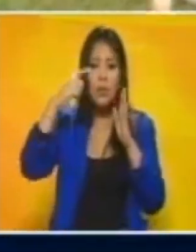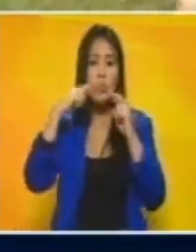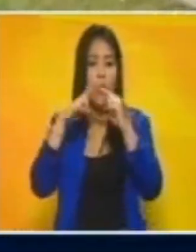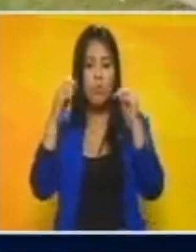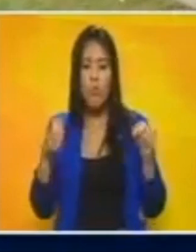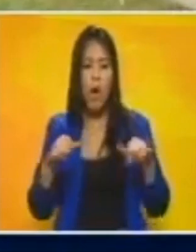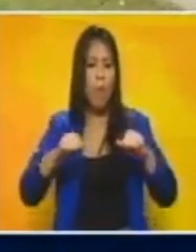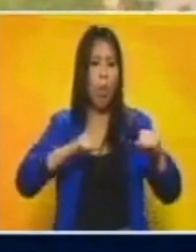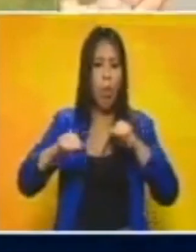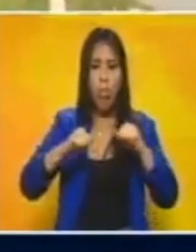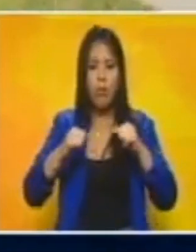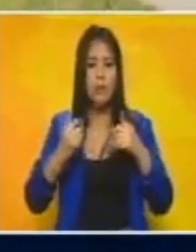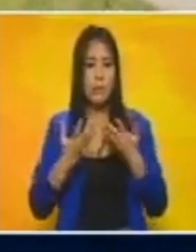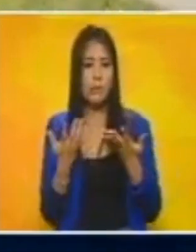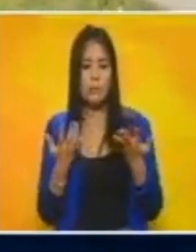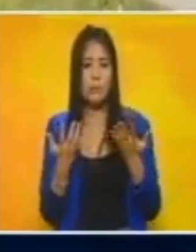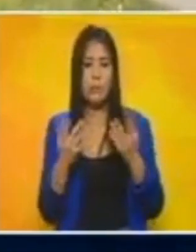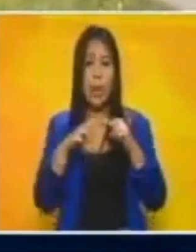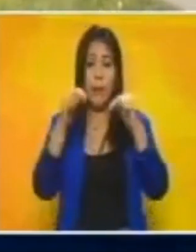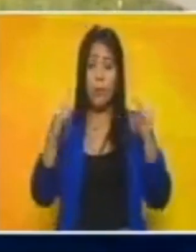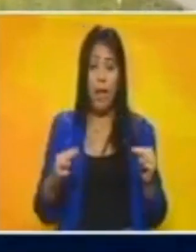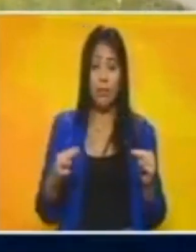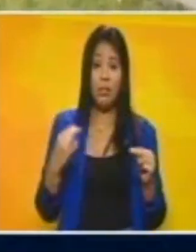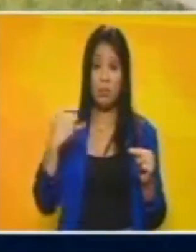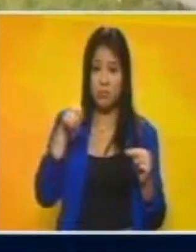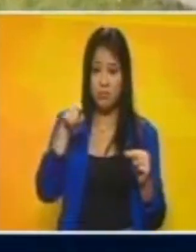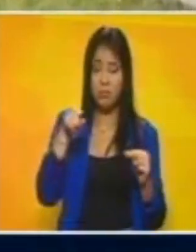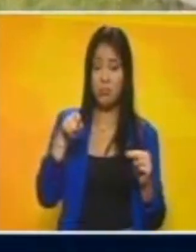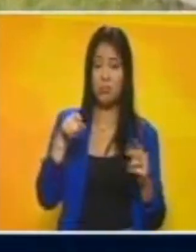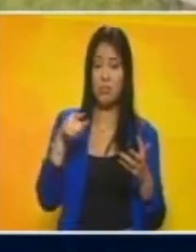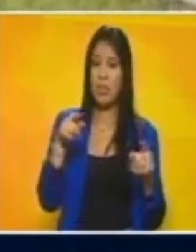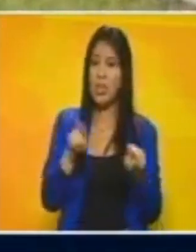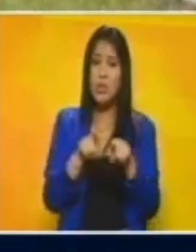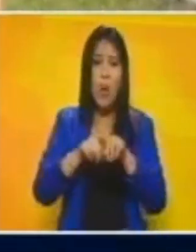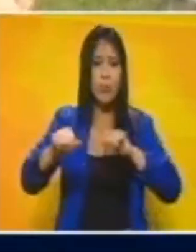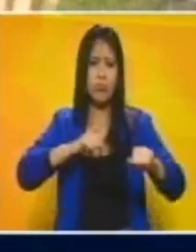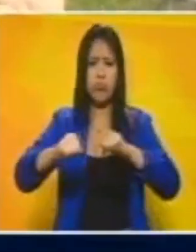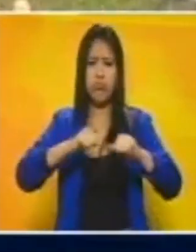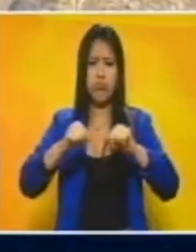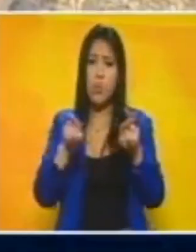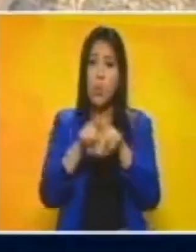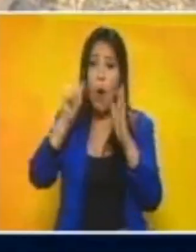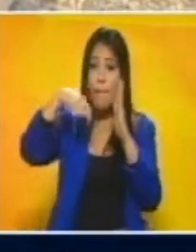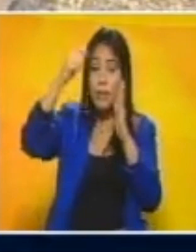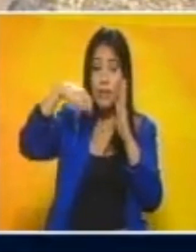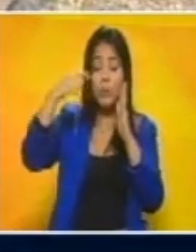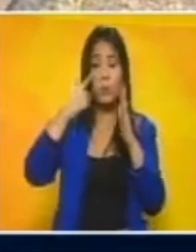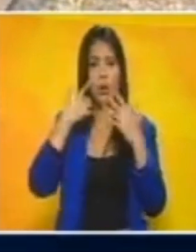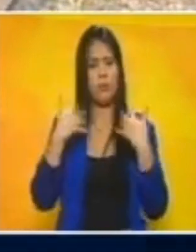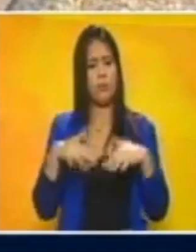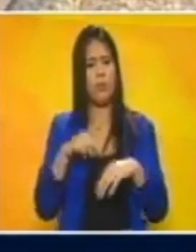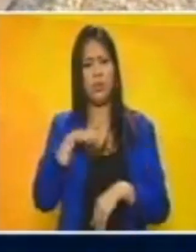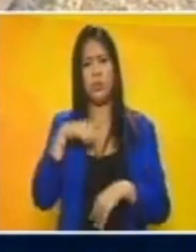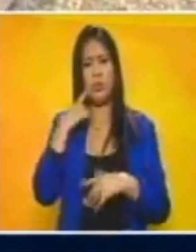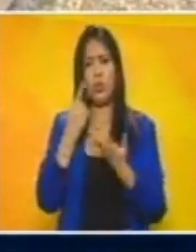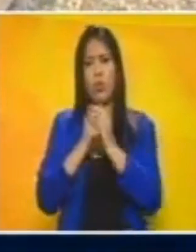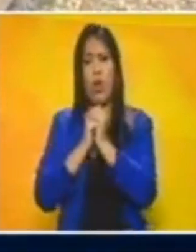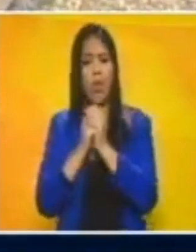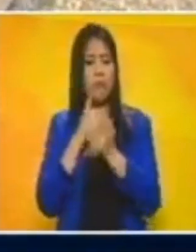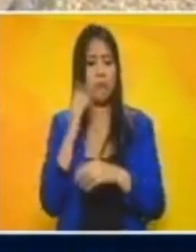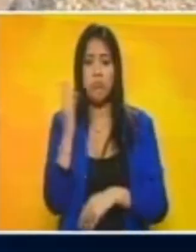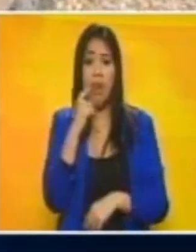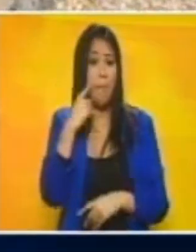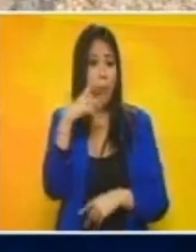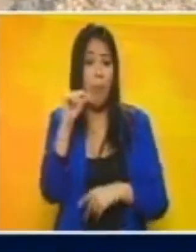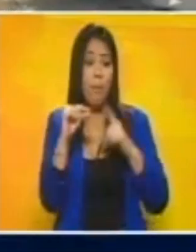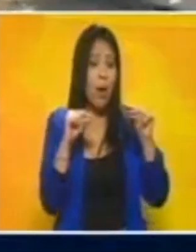movía en la puente del puente, eso hacía como un terremoto, algo así de película, y nosotros comentando lo que estaban ahí, mira, vamos a